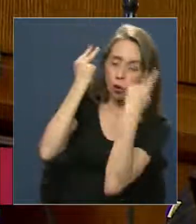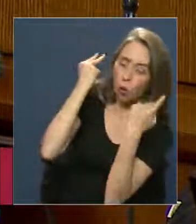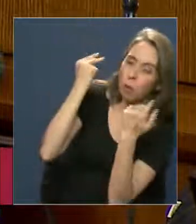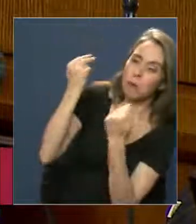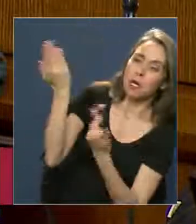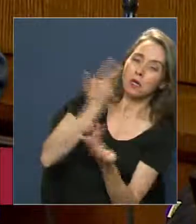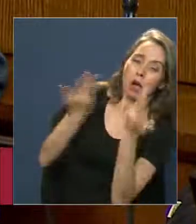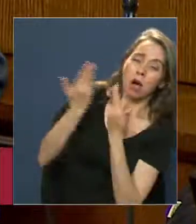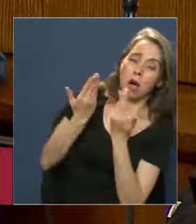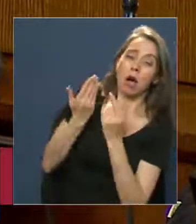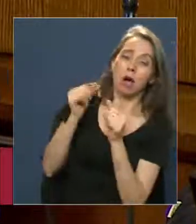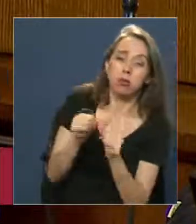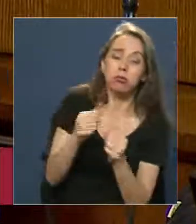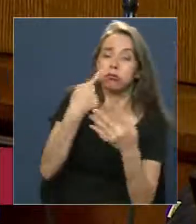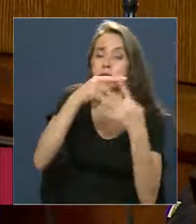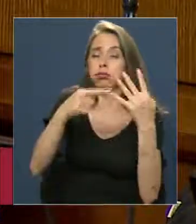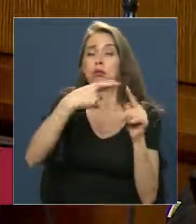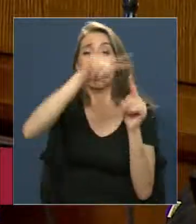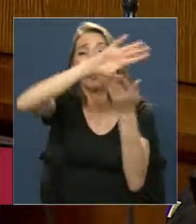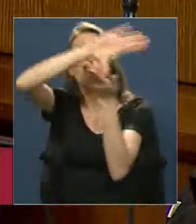otras naciones donde hubo dictaduras no ocurrieron.